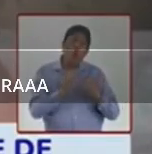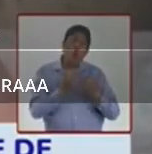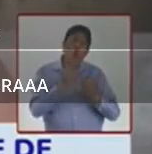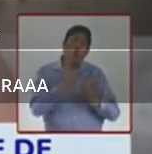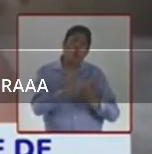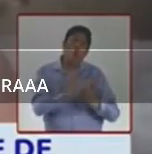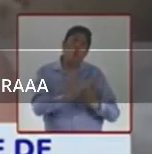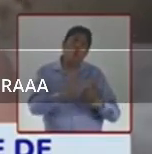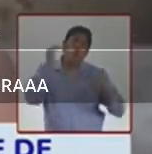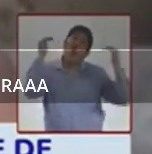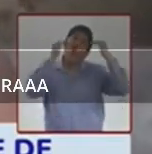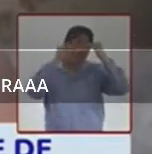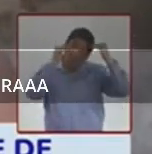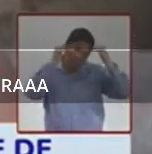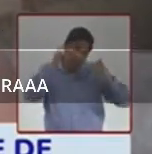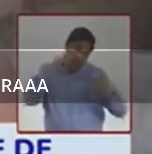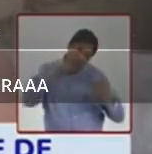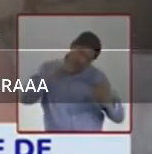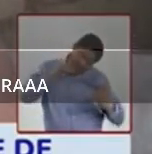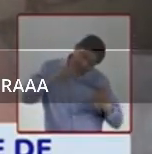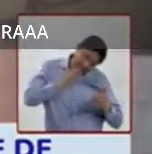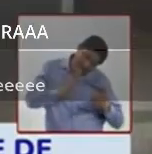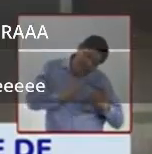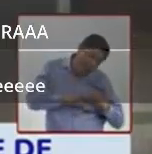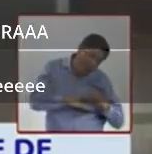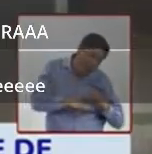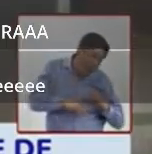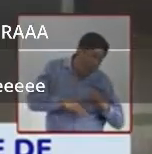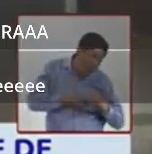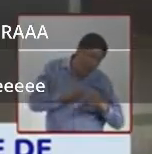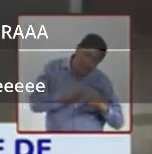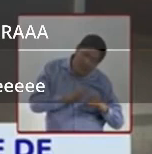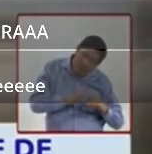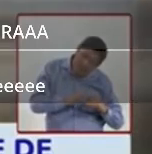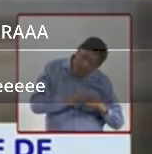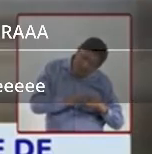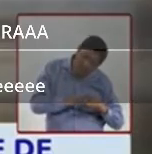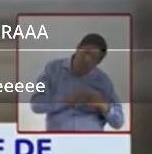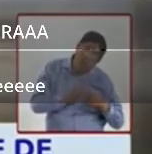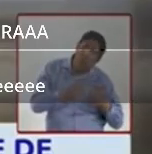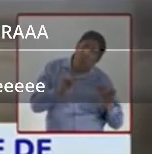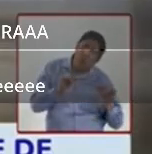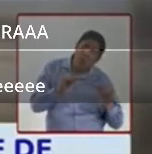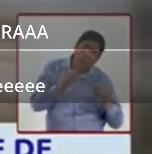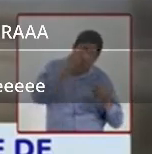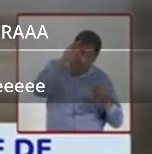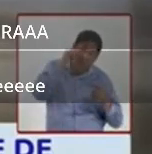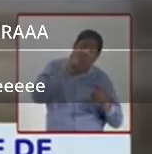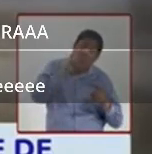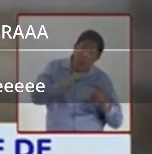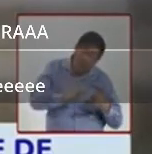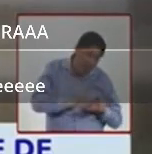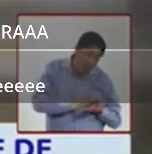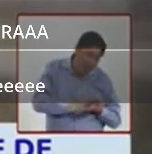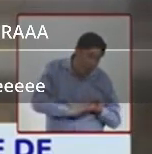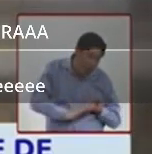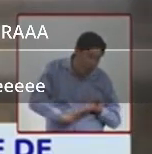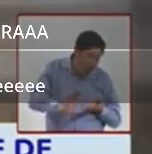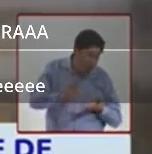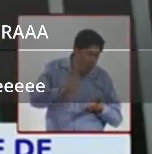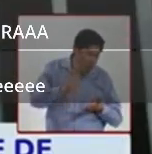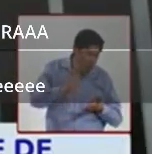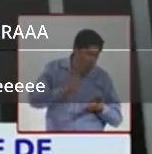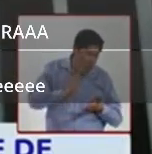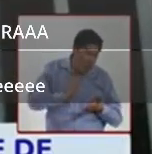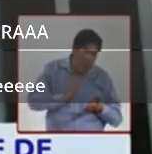edad, ¿no? De los consejos básicos que uno le puede dar en cuanto a higiene, en cuanto a conocer